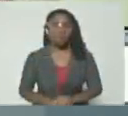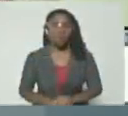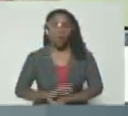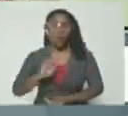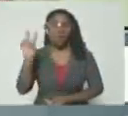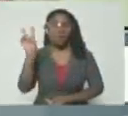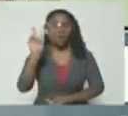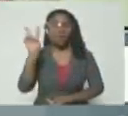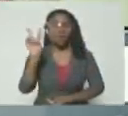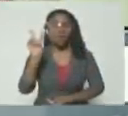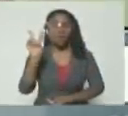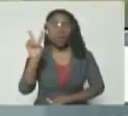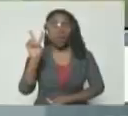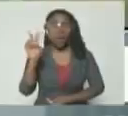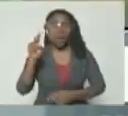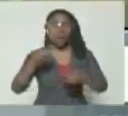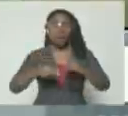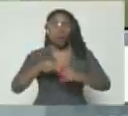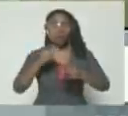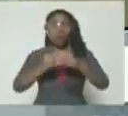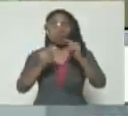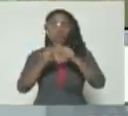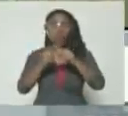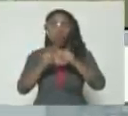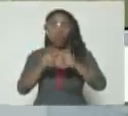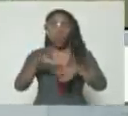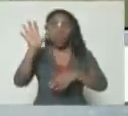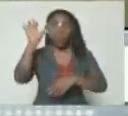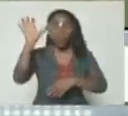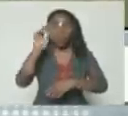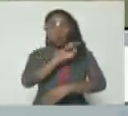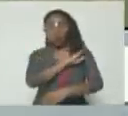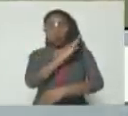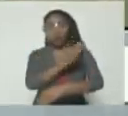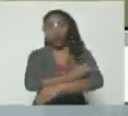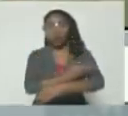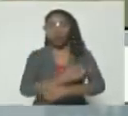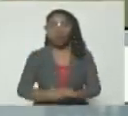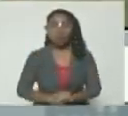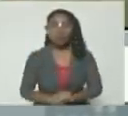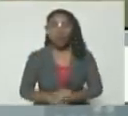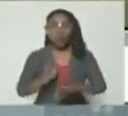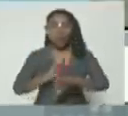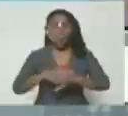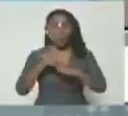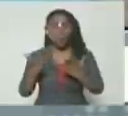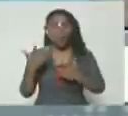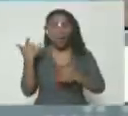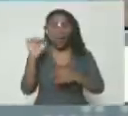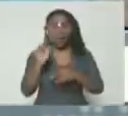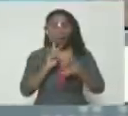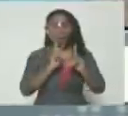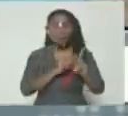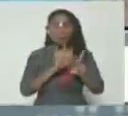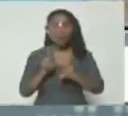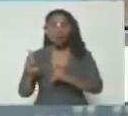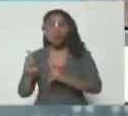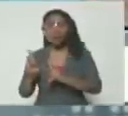Venezuela va a construirse como un país potencia, porque tenemos el plan.